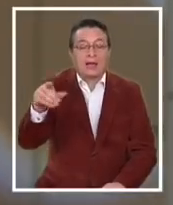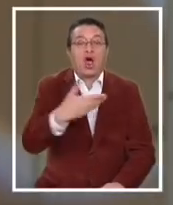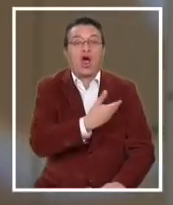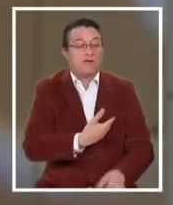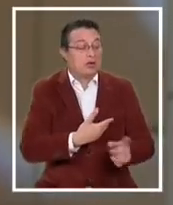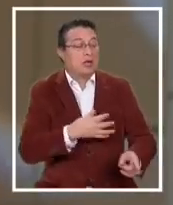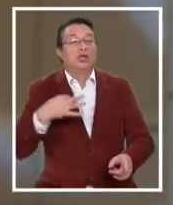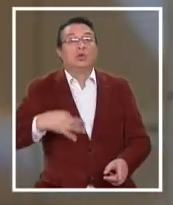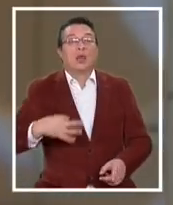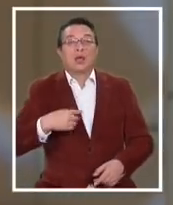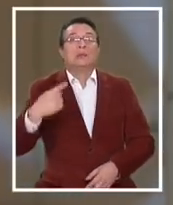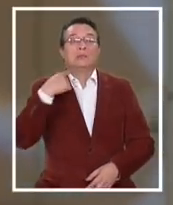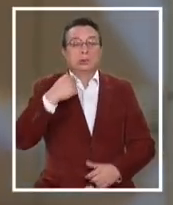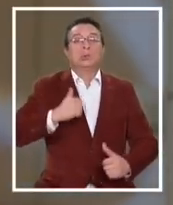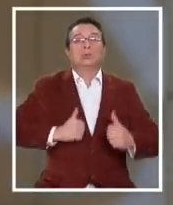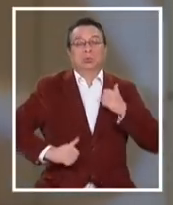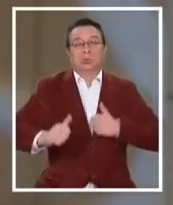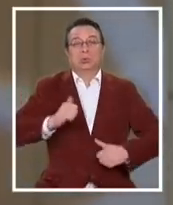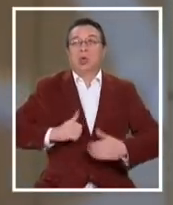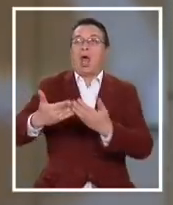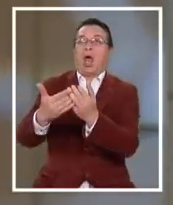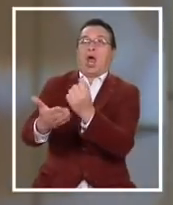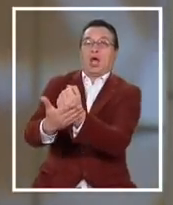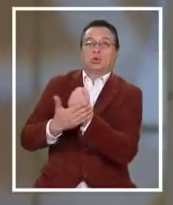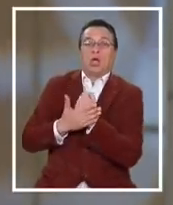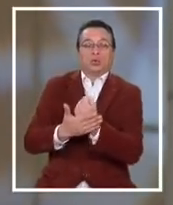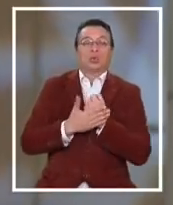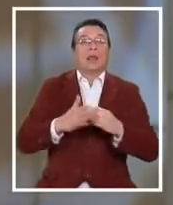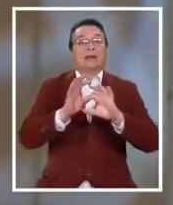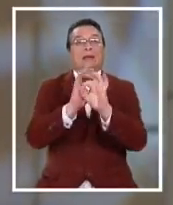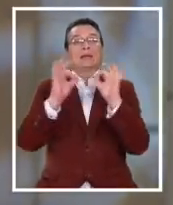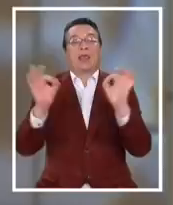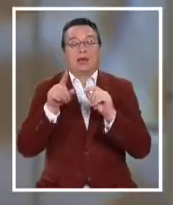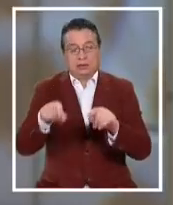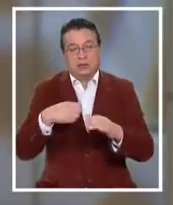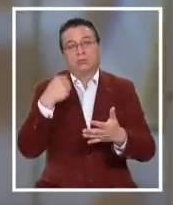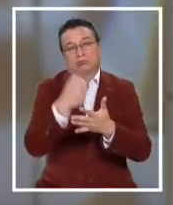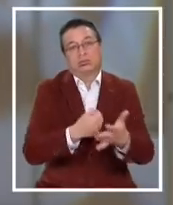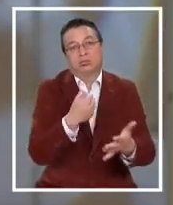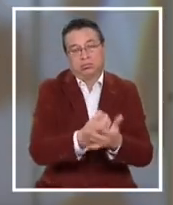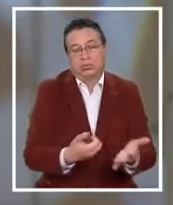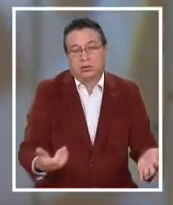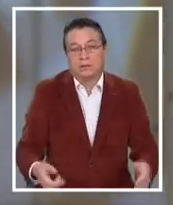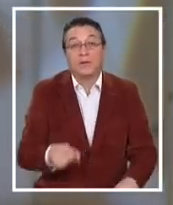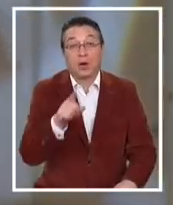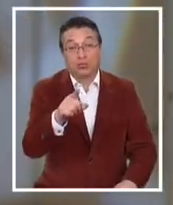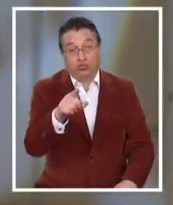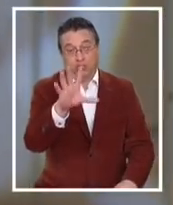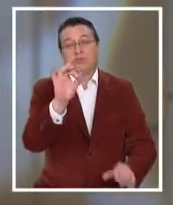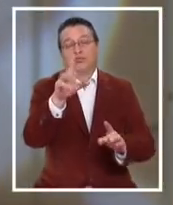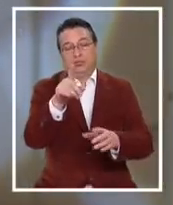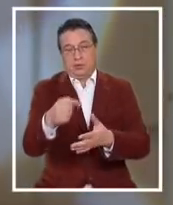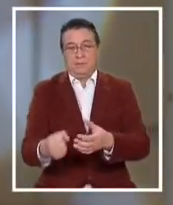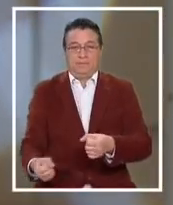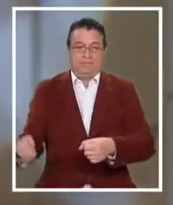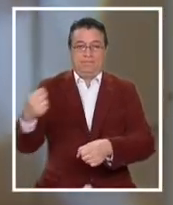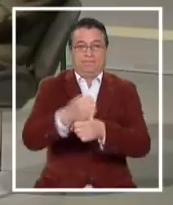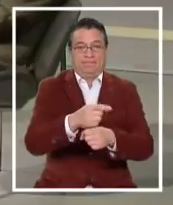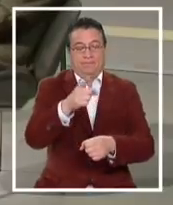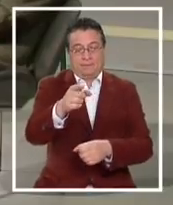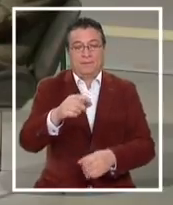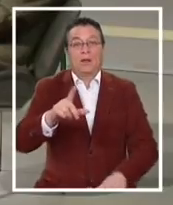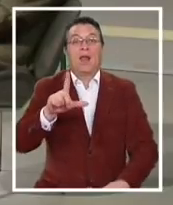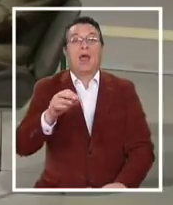la ciudadanía misma, porque no están las ayudas necesarias y eso es lo que estamos insistiendo como oposición. Diputado, si usted estuviera en la moneda, porque a eso está